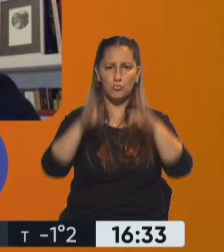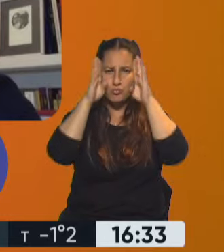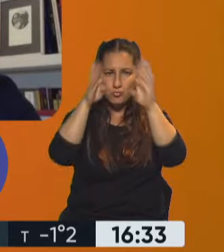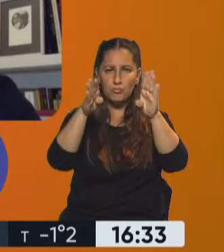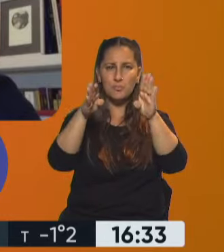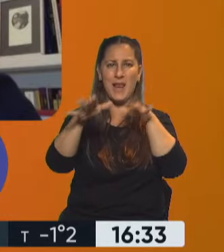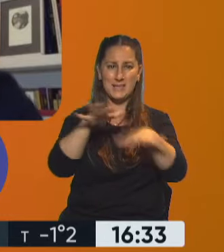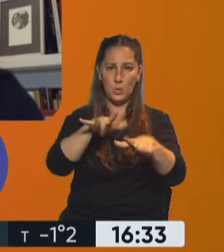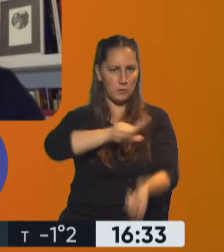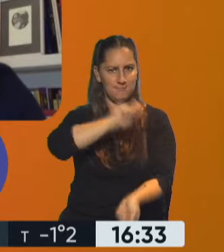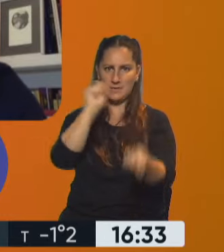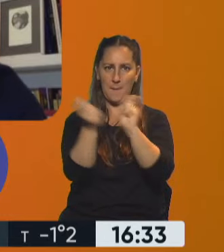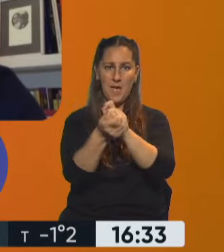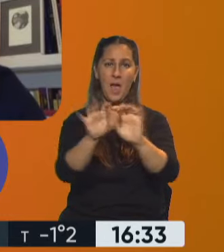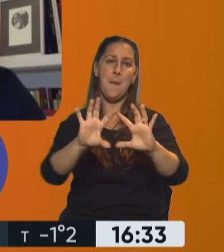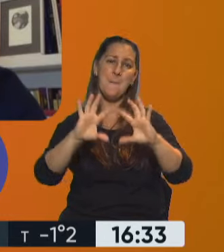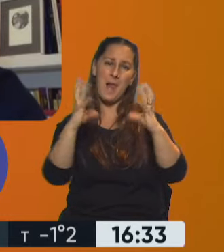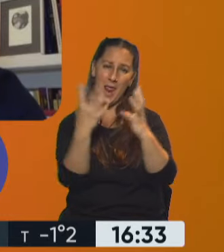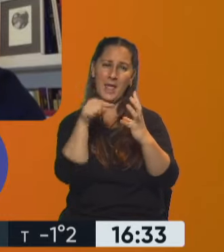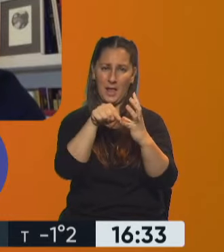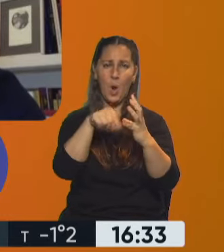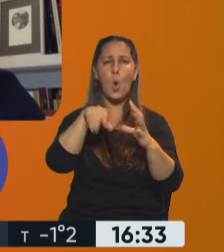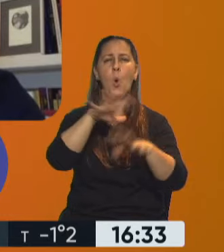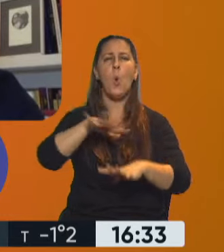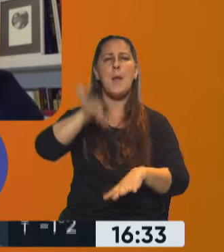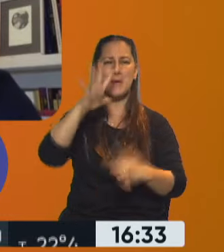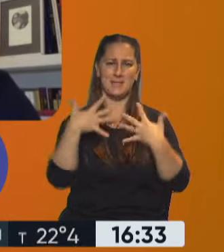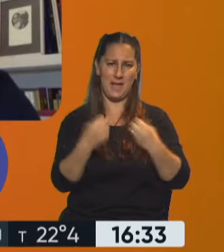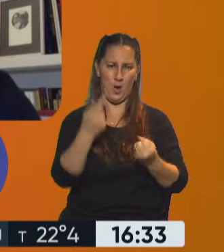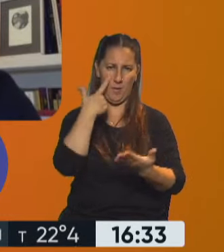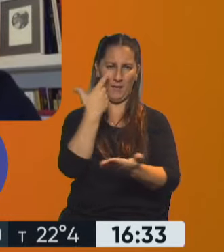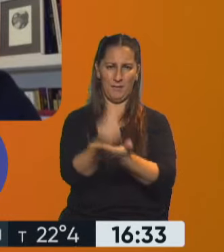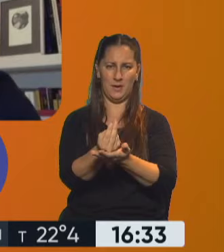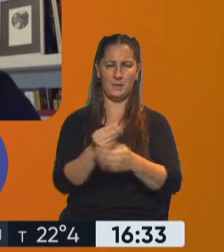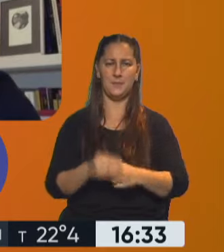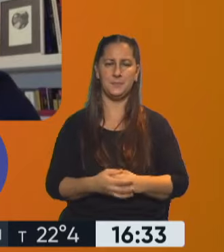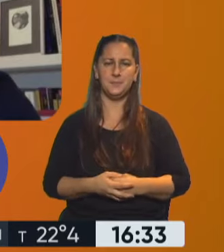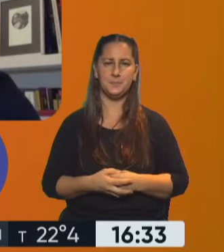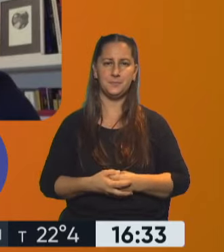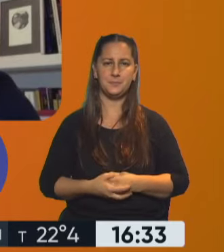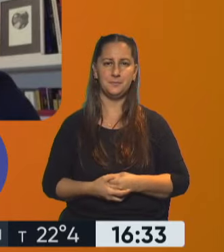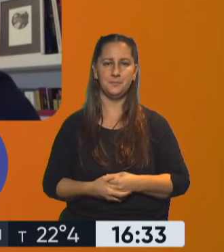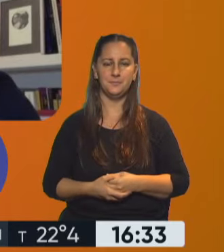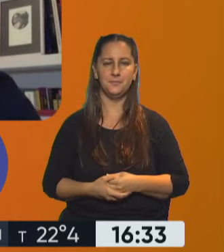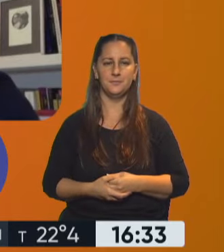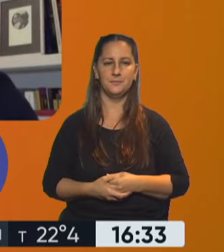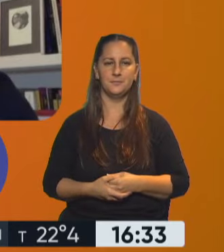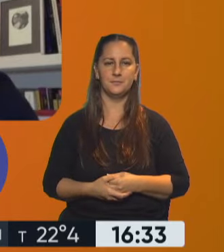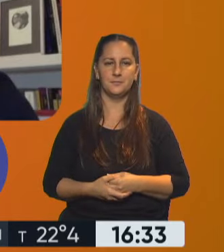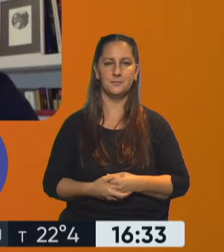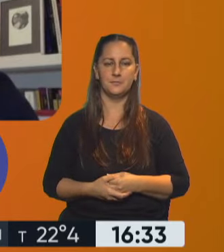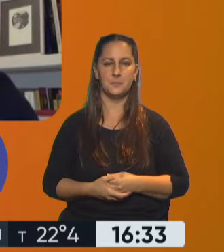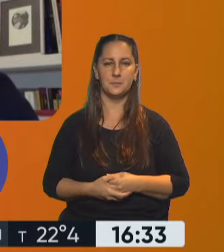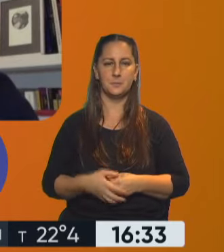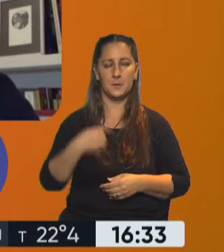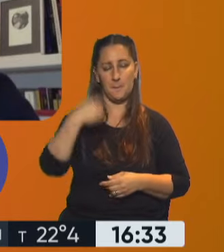a esa tendencia y hacer del planeta un lugar más habitable. Ahora, ¿de quiénes pienso